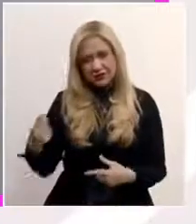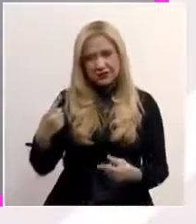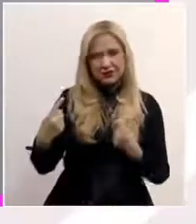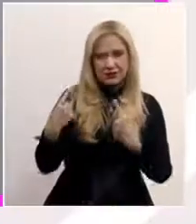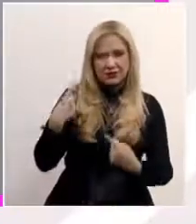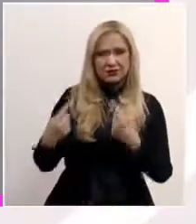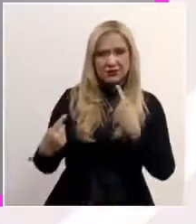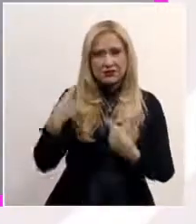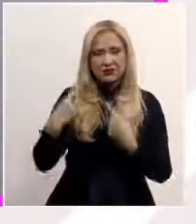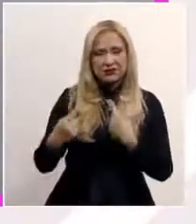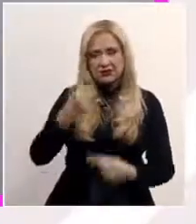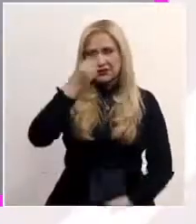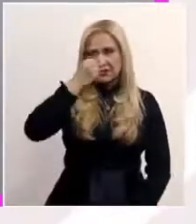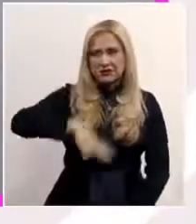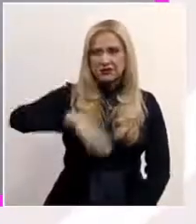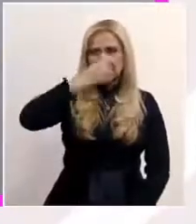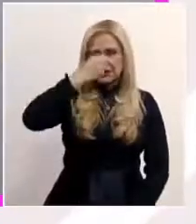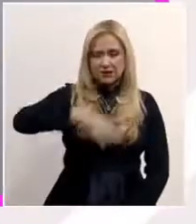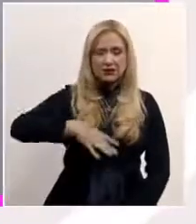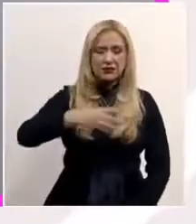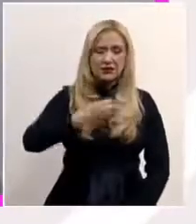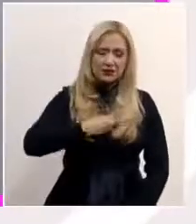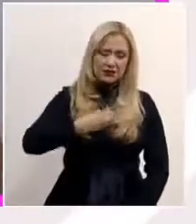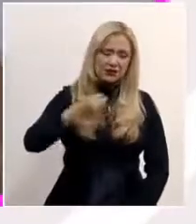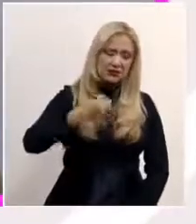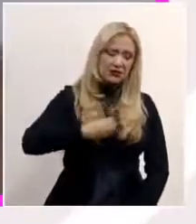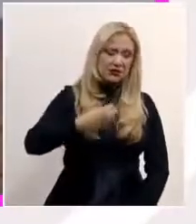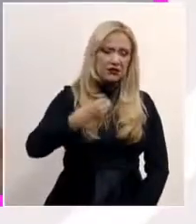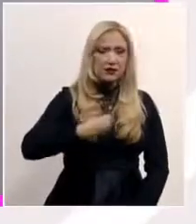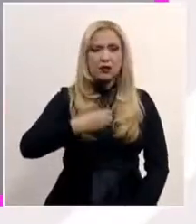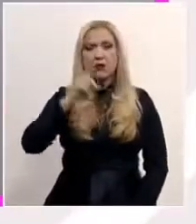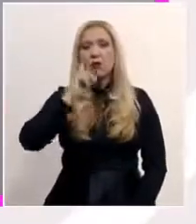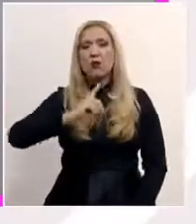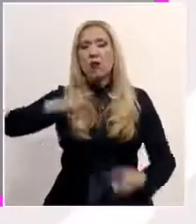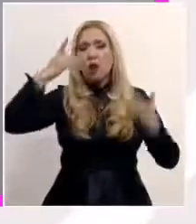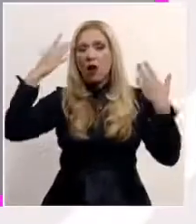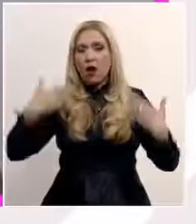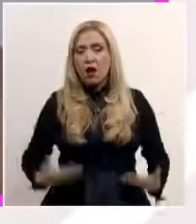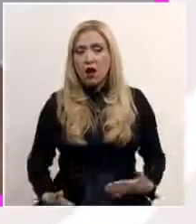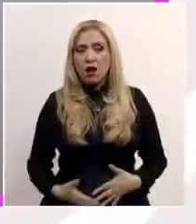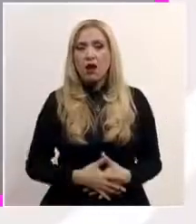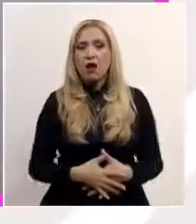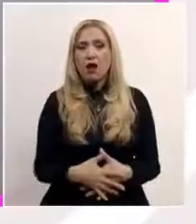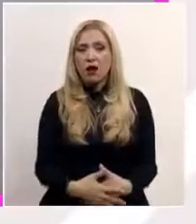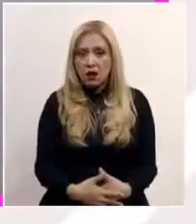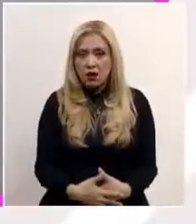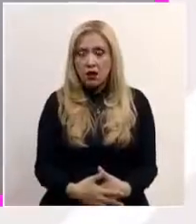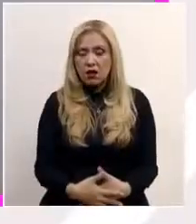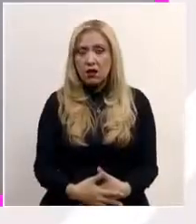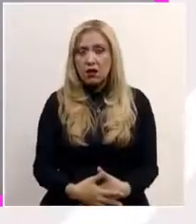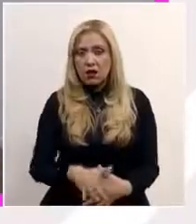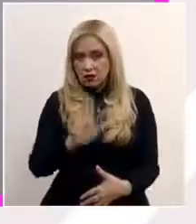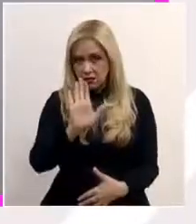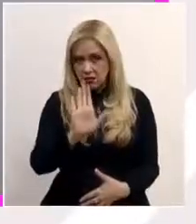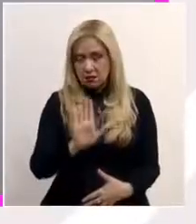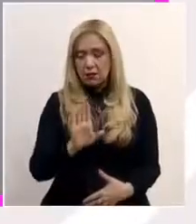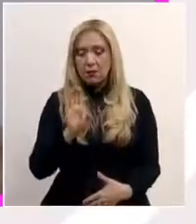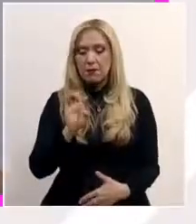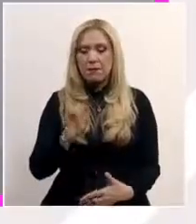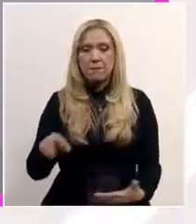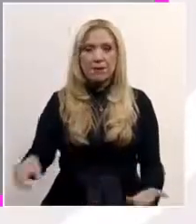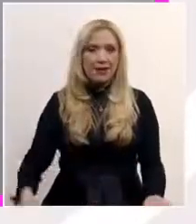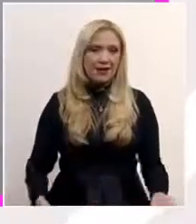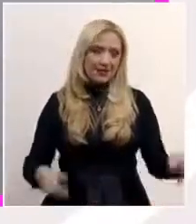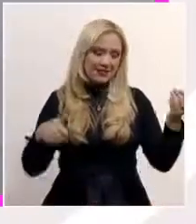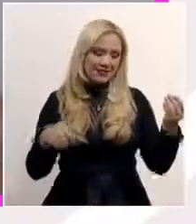no solo le pasa a las mujeres y excede a ese nivel, al de violencia. Entonces, regresando a